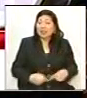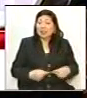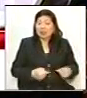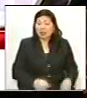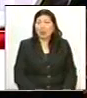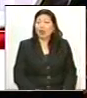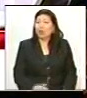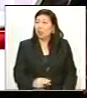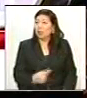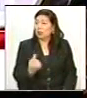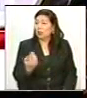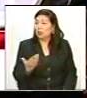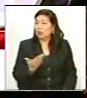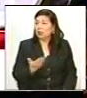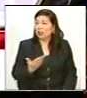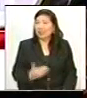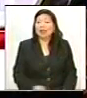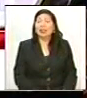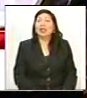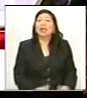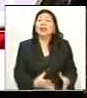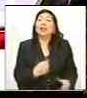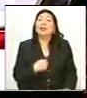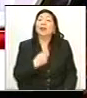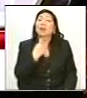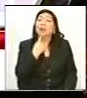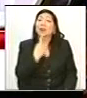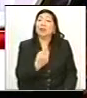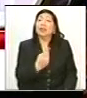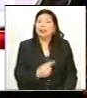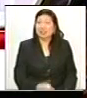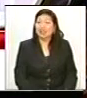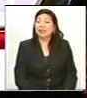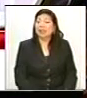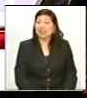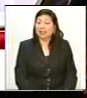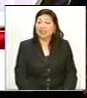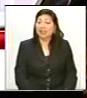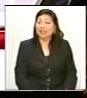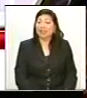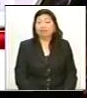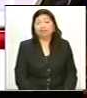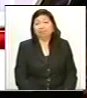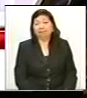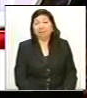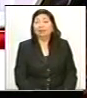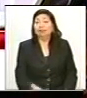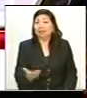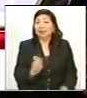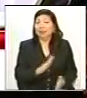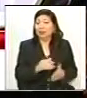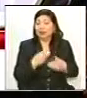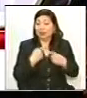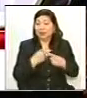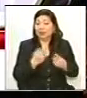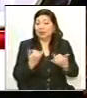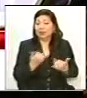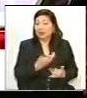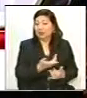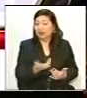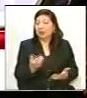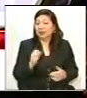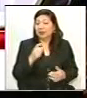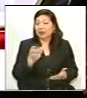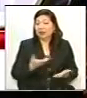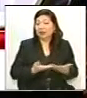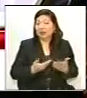¿no? Solamente quería mencionarle eso, congresista Ceballos, y le vamos a alcanzar toda la información que usted ha requerido.